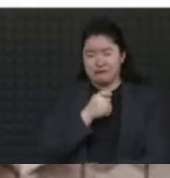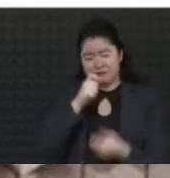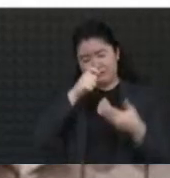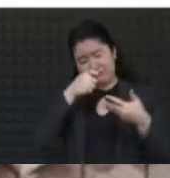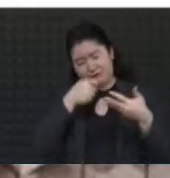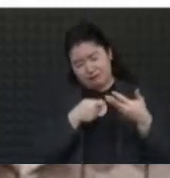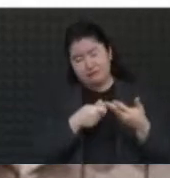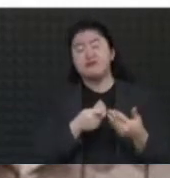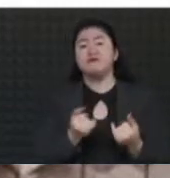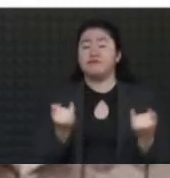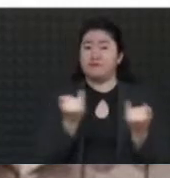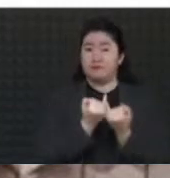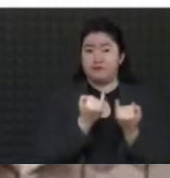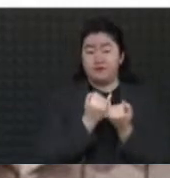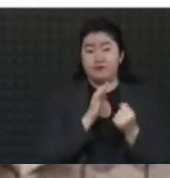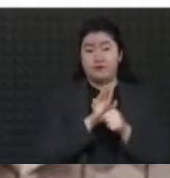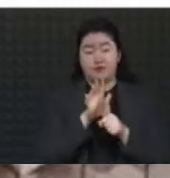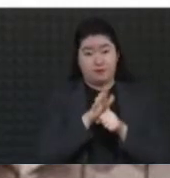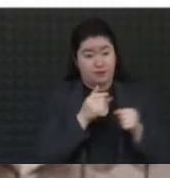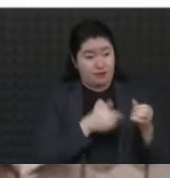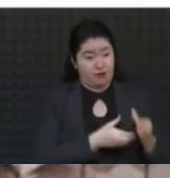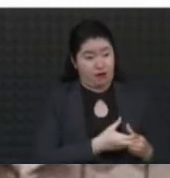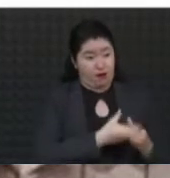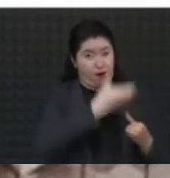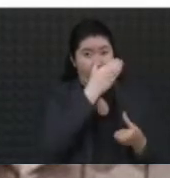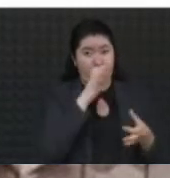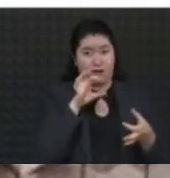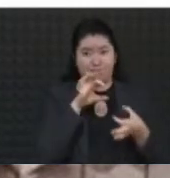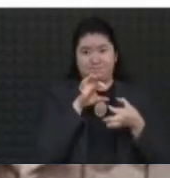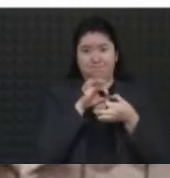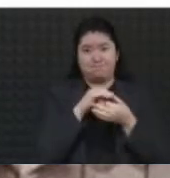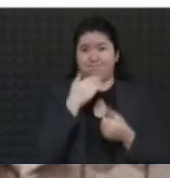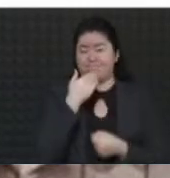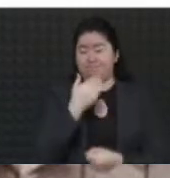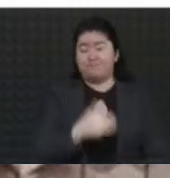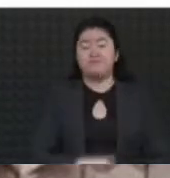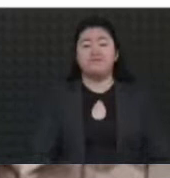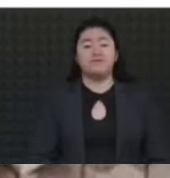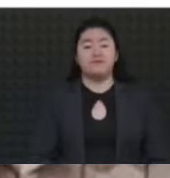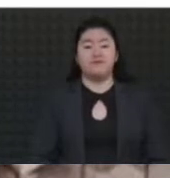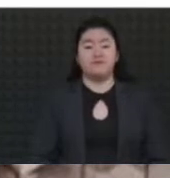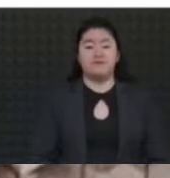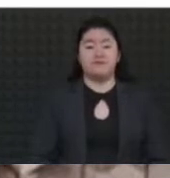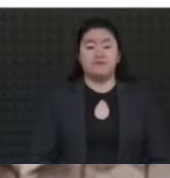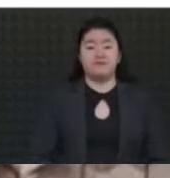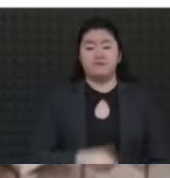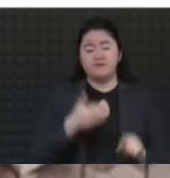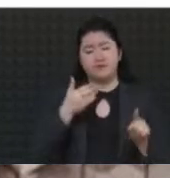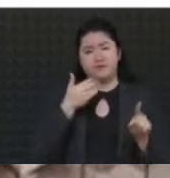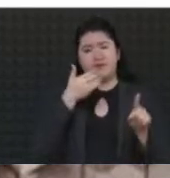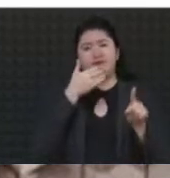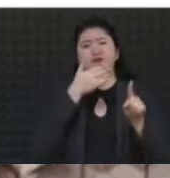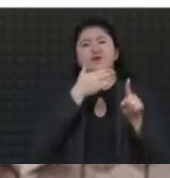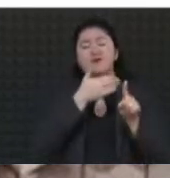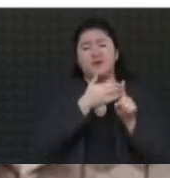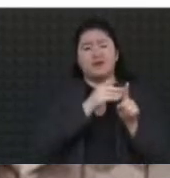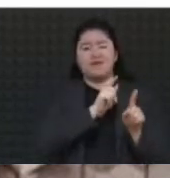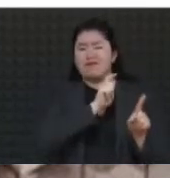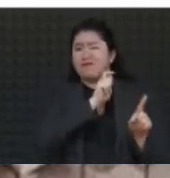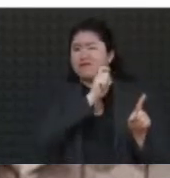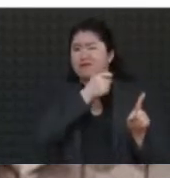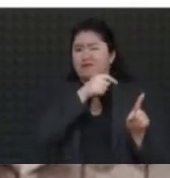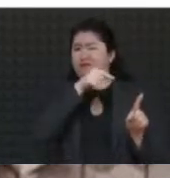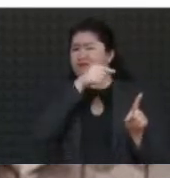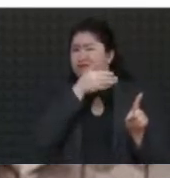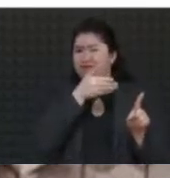diafragmas, además del reforzamiento de las columnas. Adelante. Y el objetivo de la rehabilitación, que es llevar a la